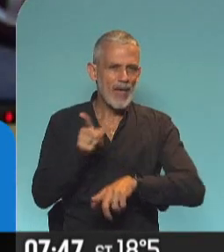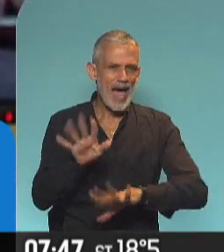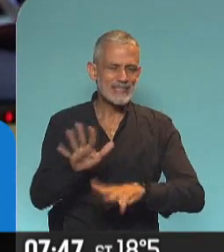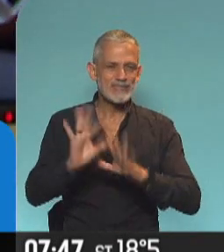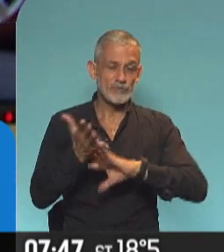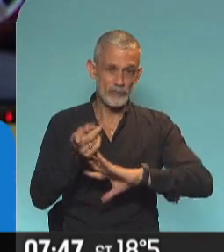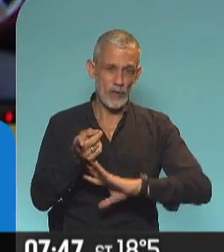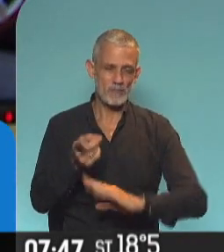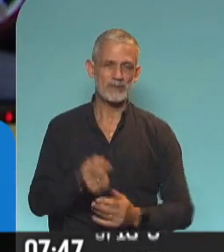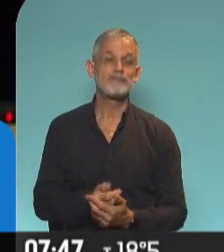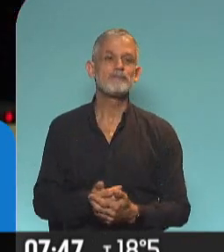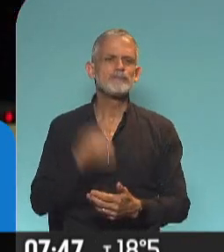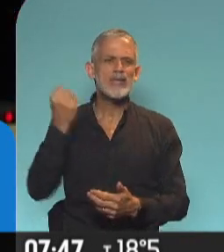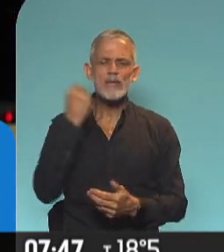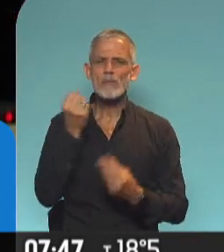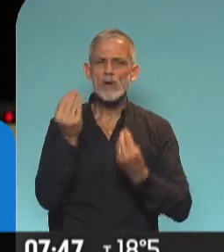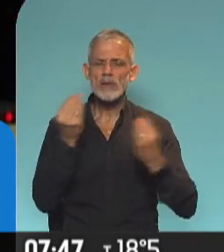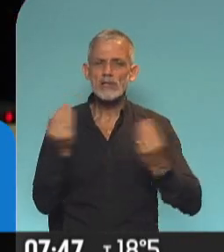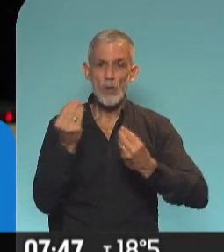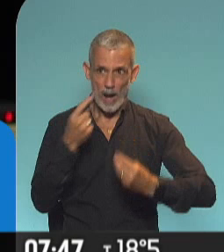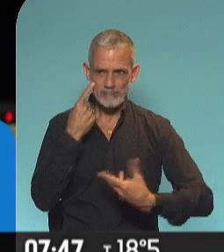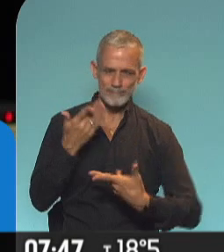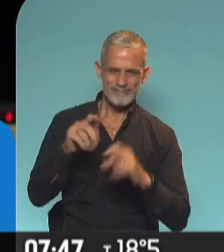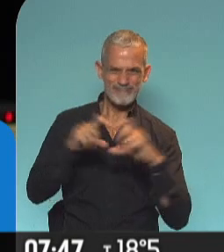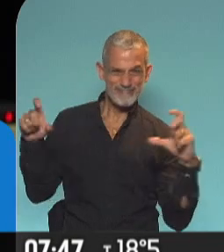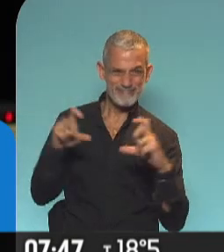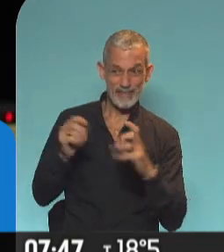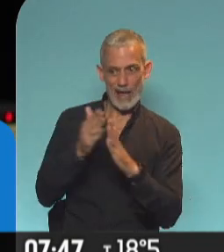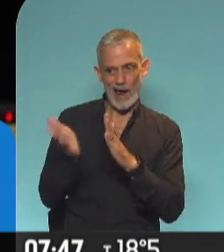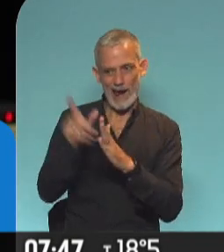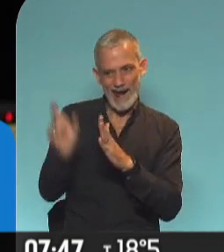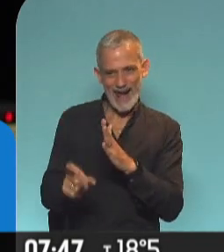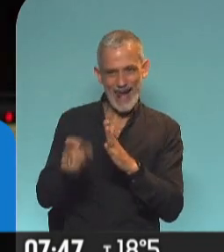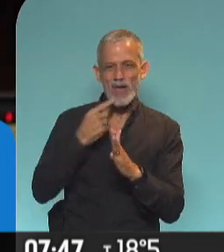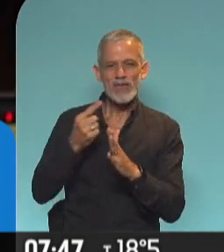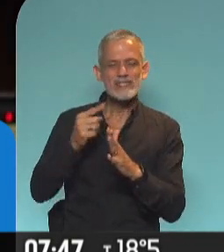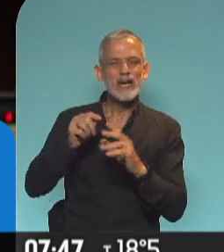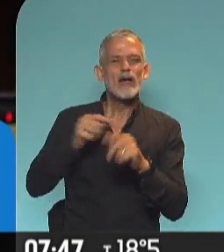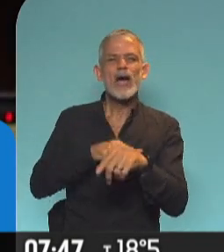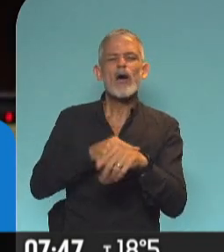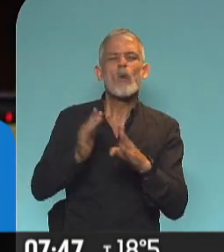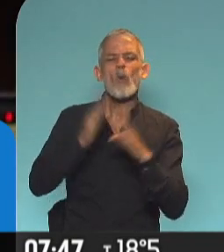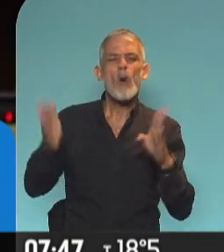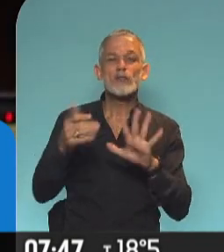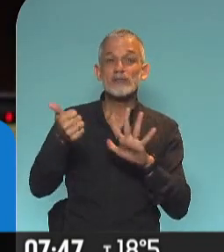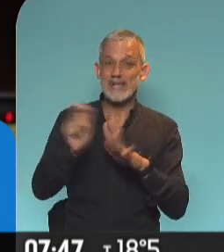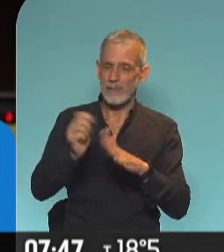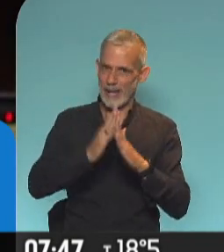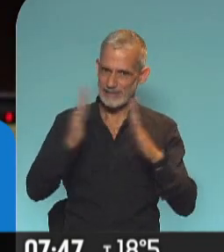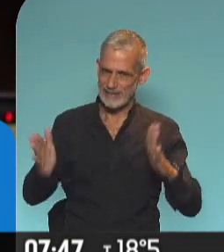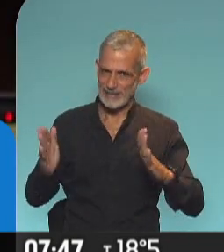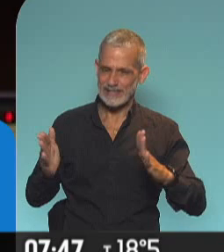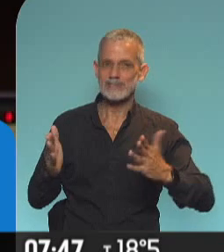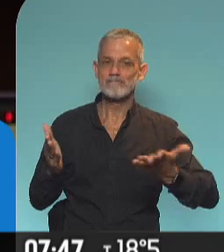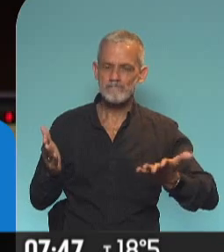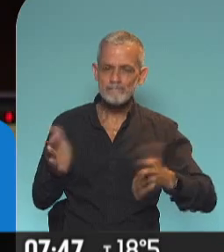lo que establece. Importante de lo que mostrábamos recién es al lado, la columna al lado decía periodicidad semestral.